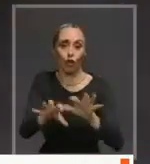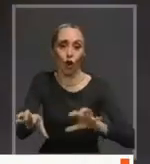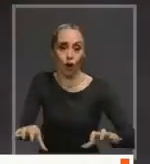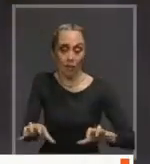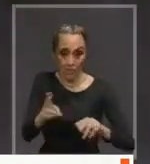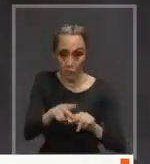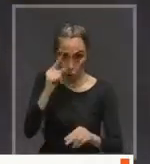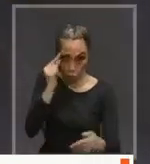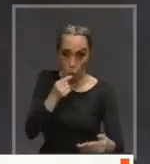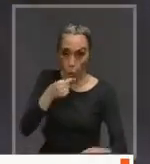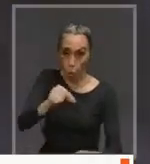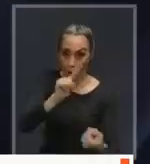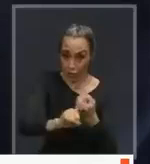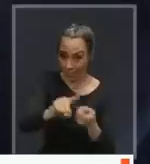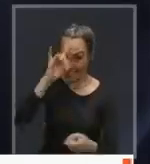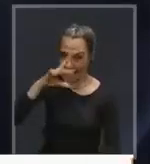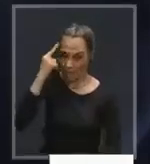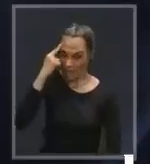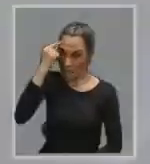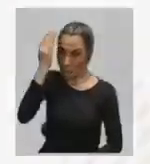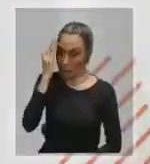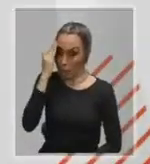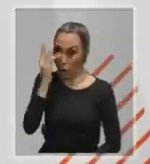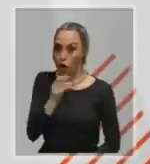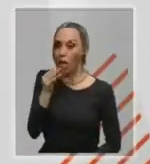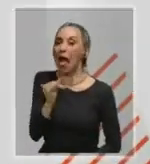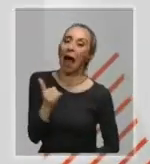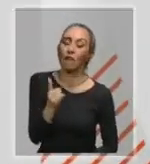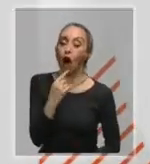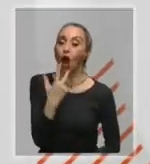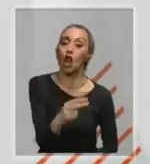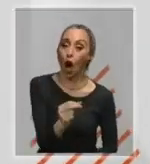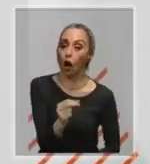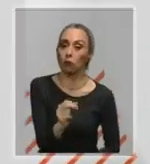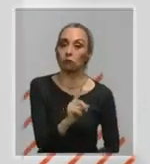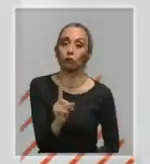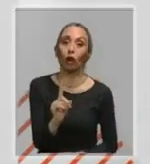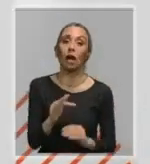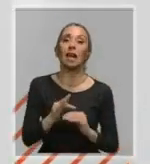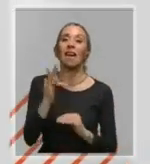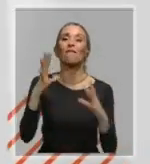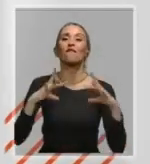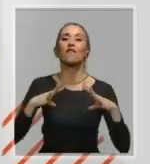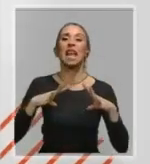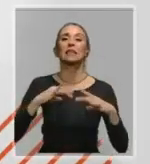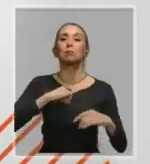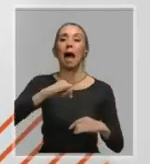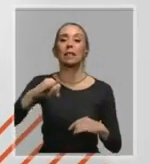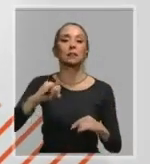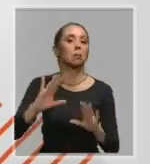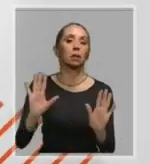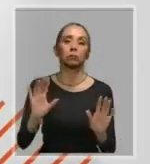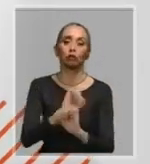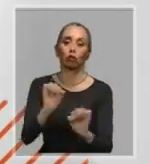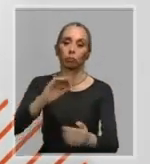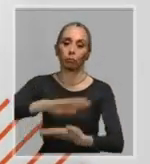de casarse, ni se le vaya a ocurrir decir algo parecido, o si no, no habrán felices para siempre.